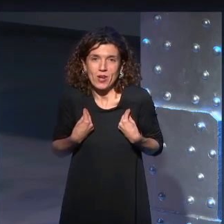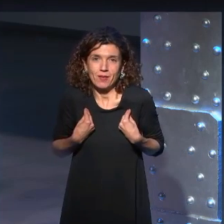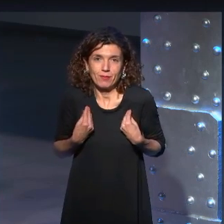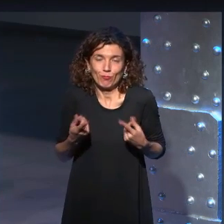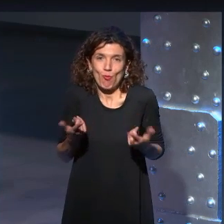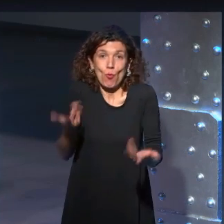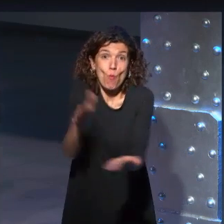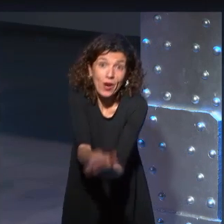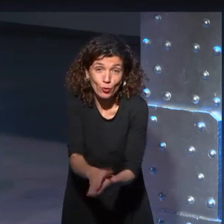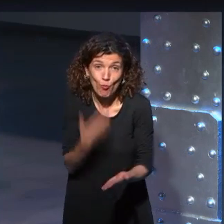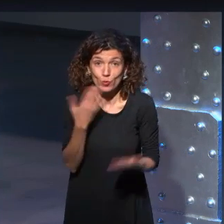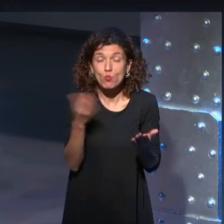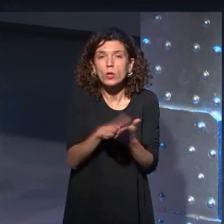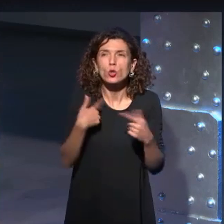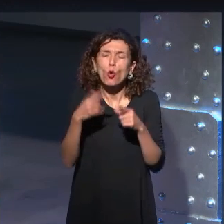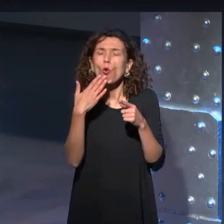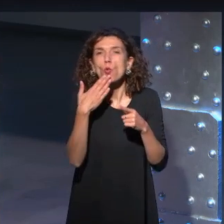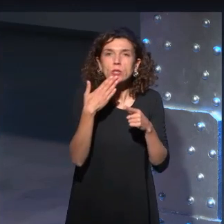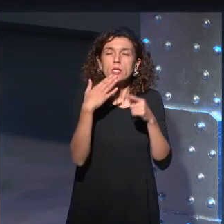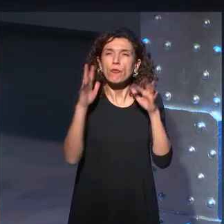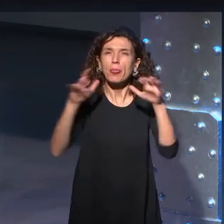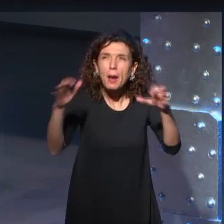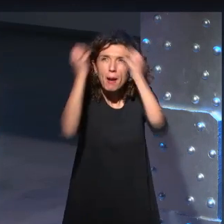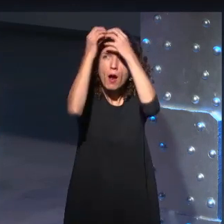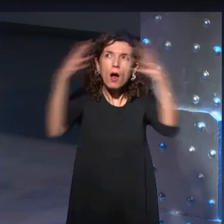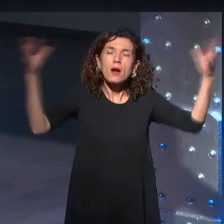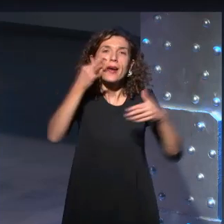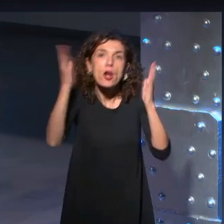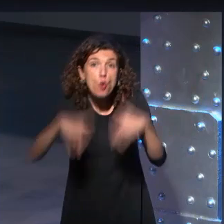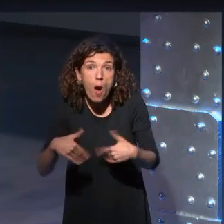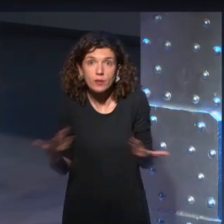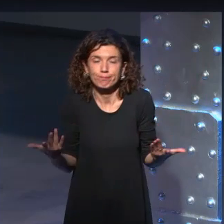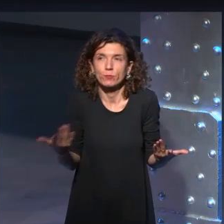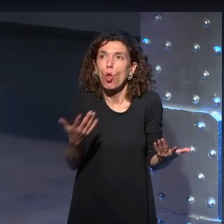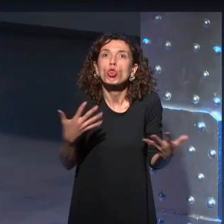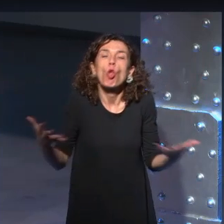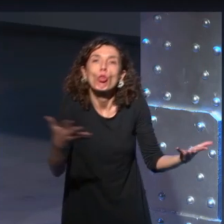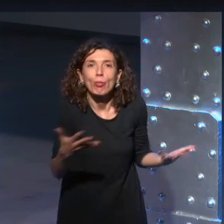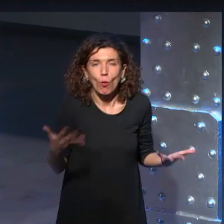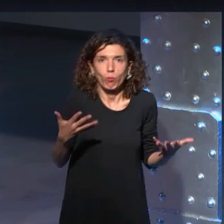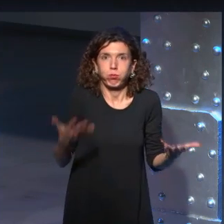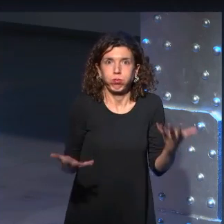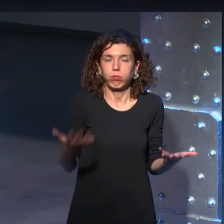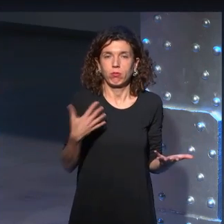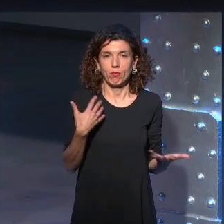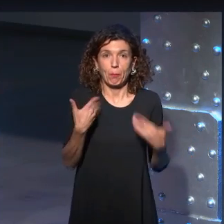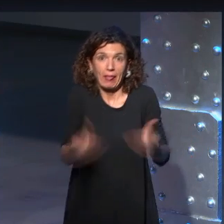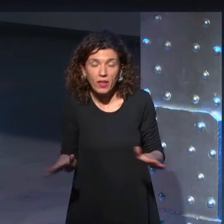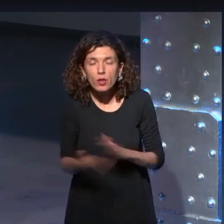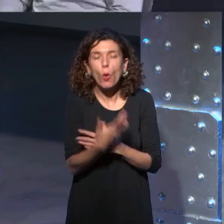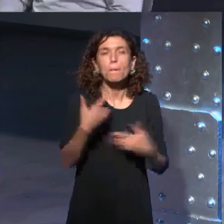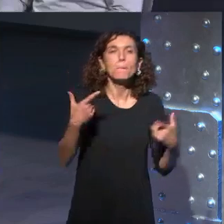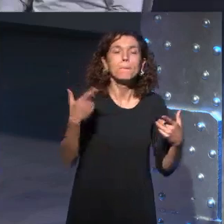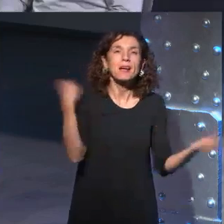estoy persiguiendo es una alucinación o un fantasma, no saben dónde está metido. Bueno, ese personaje yo no sabía ni